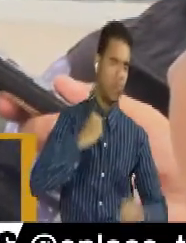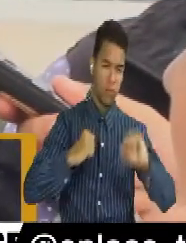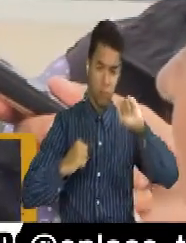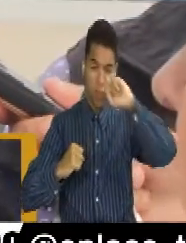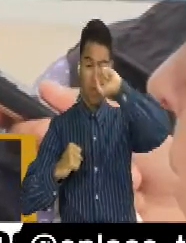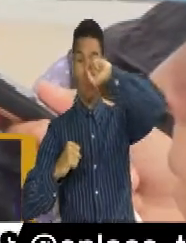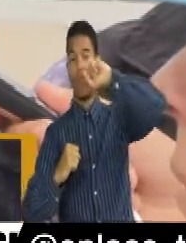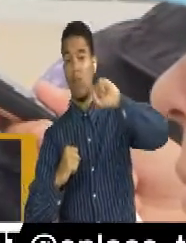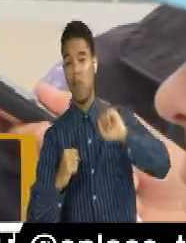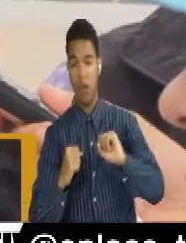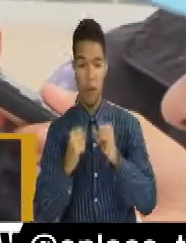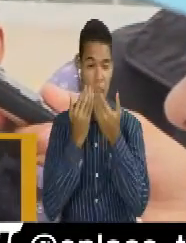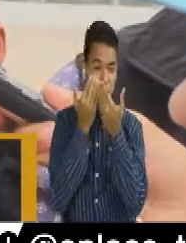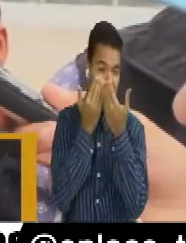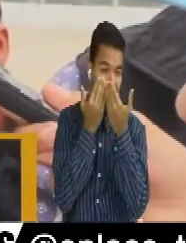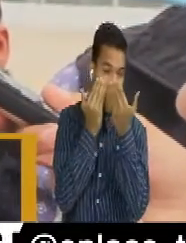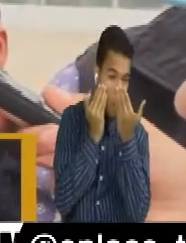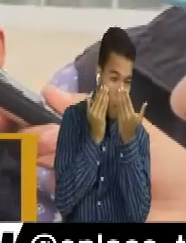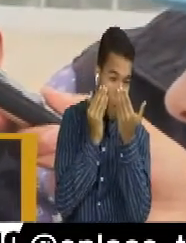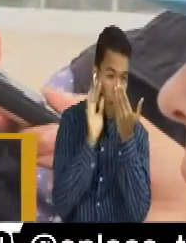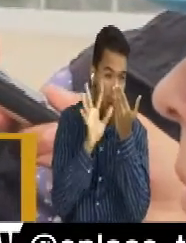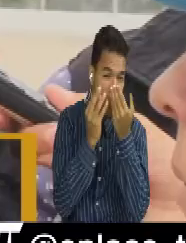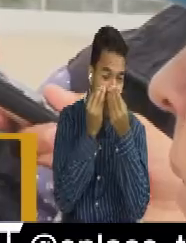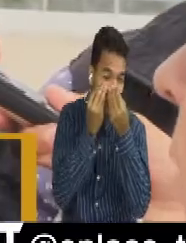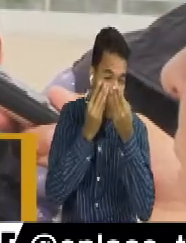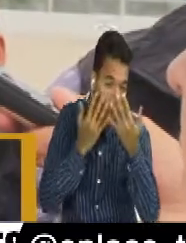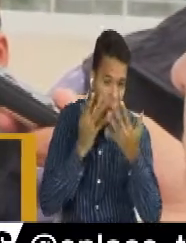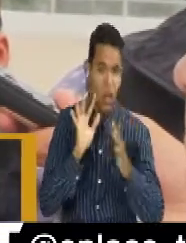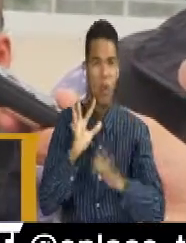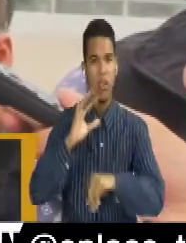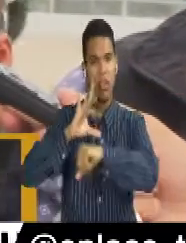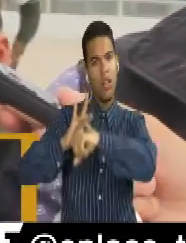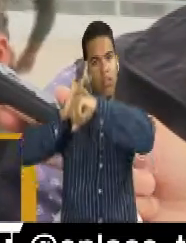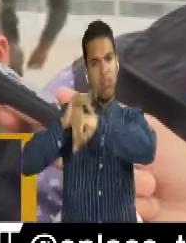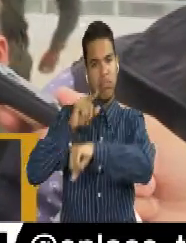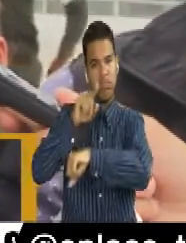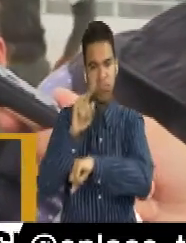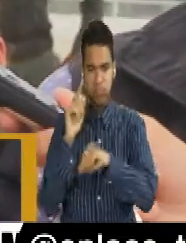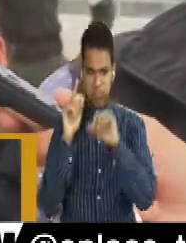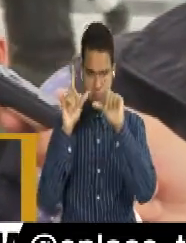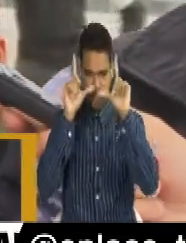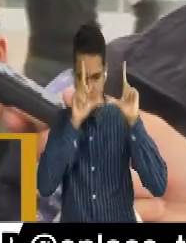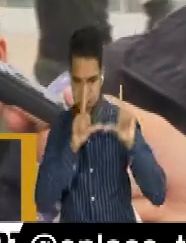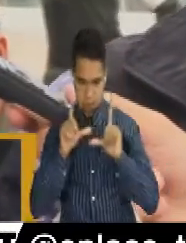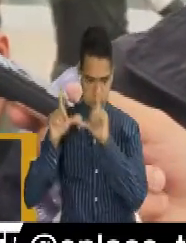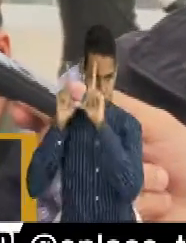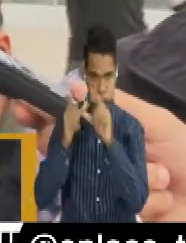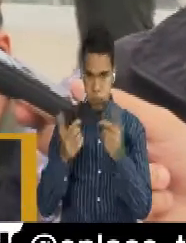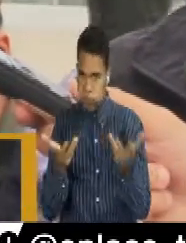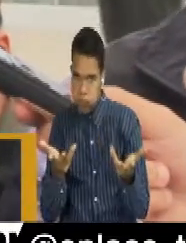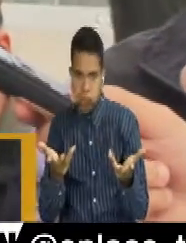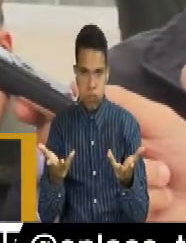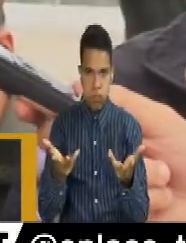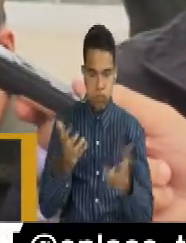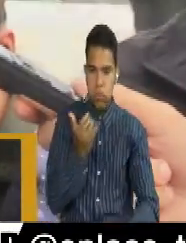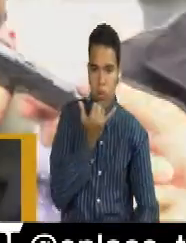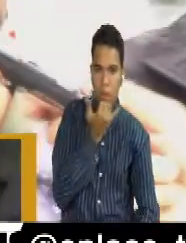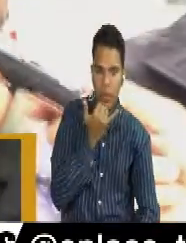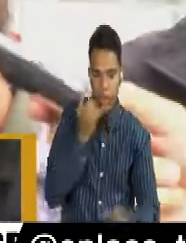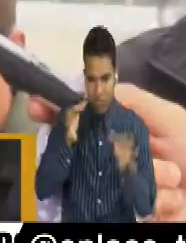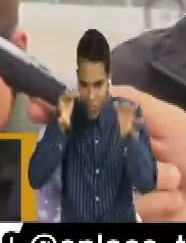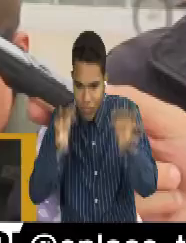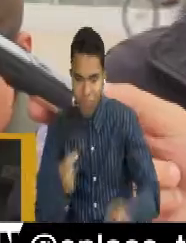una laceración, ya pues esperando el dictamen médico para concretar realmente qué situación presenta la